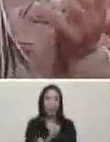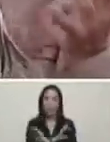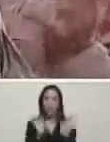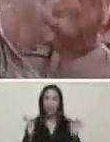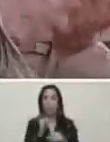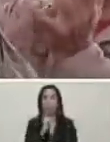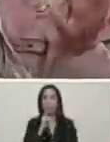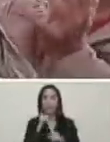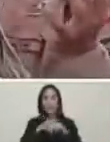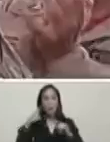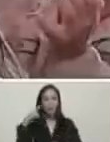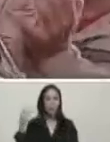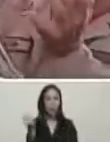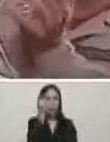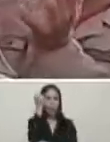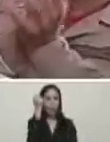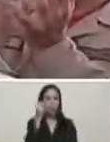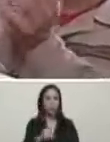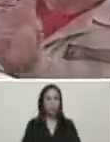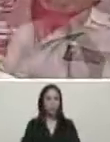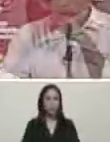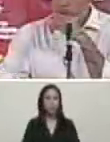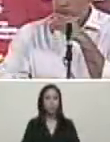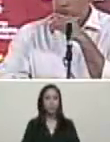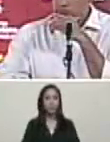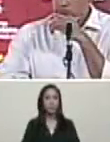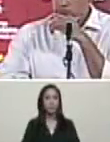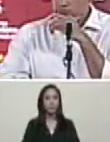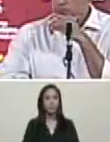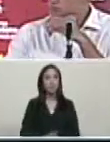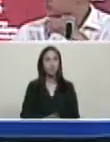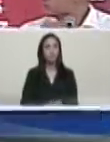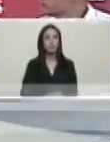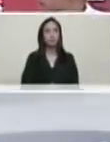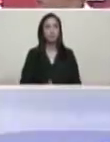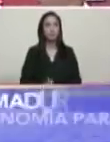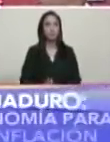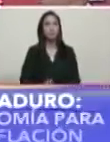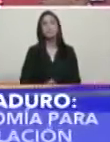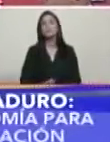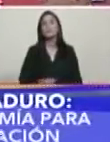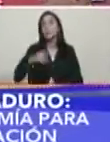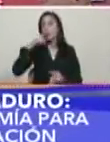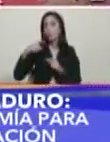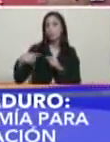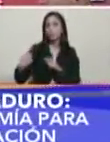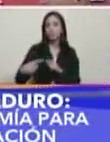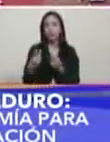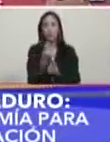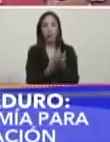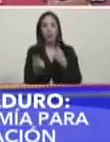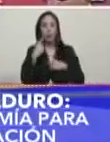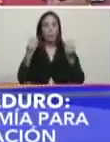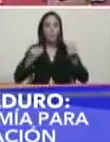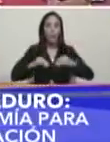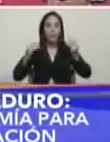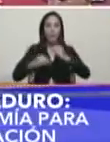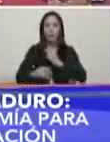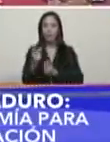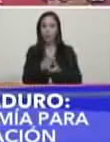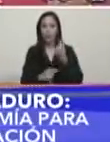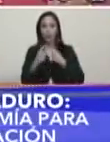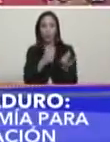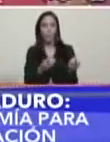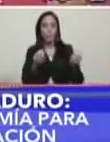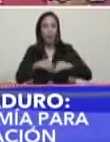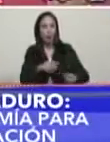pero lo lograremos. Lo lograremos. Y después recuperaremos ese dinero y más. Y tendremos más